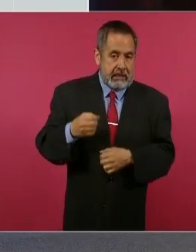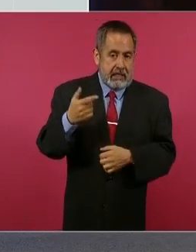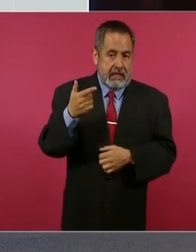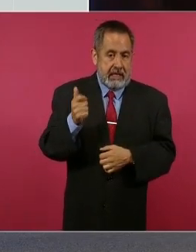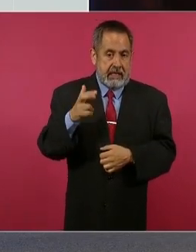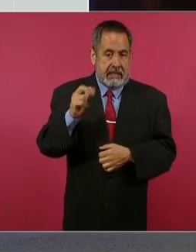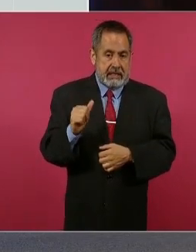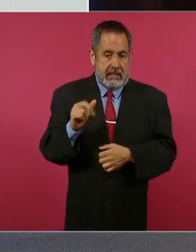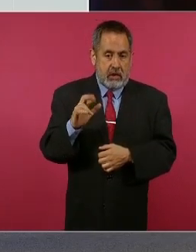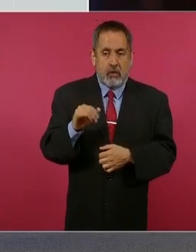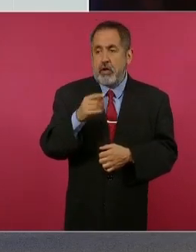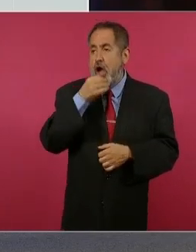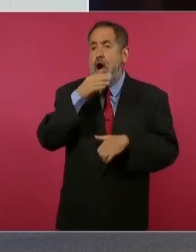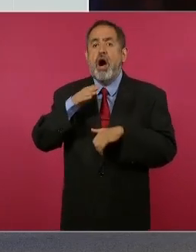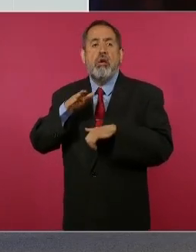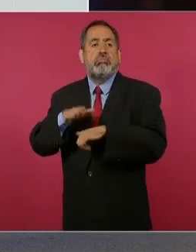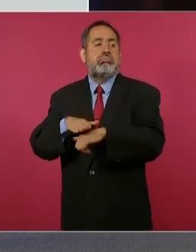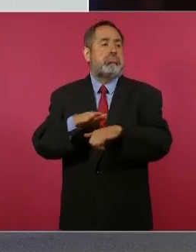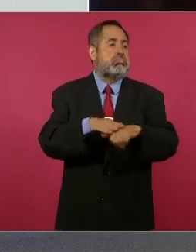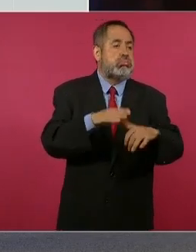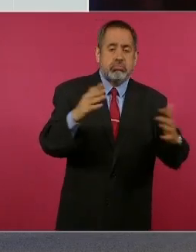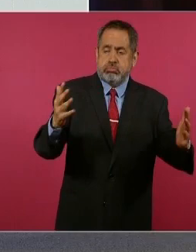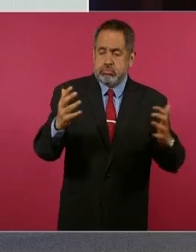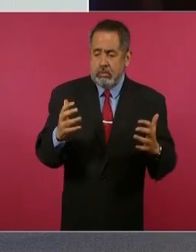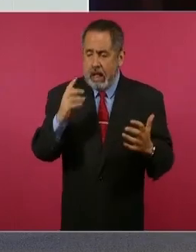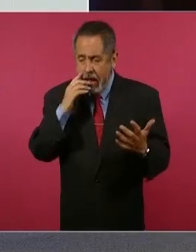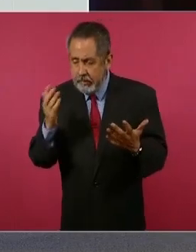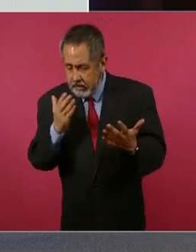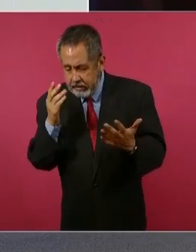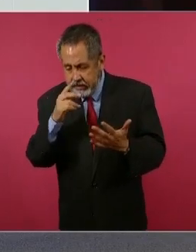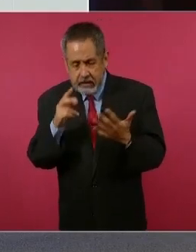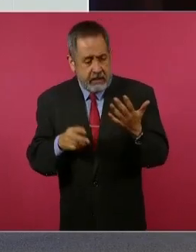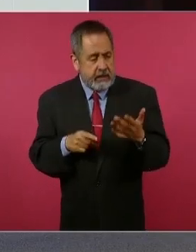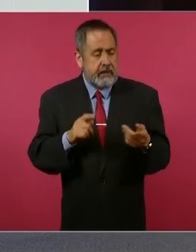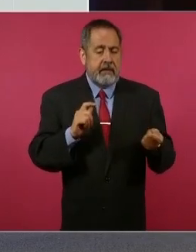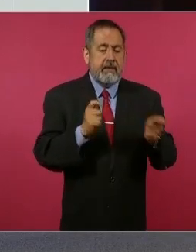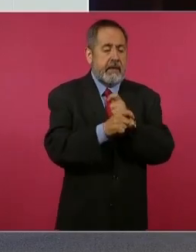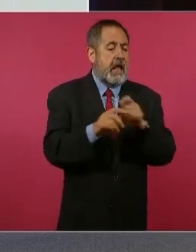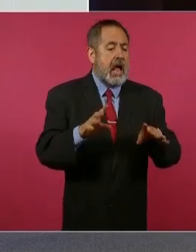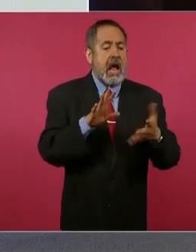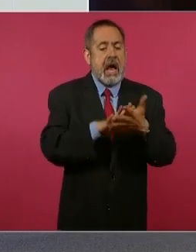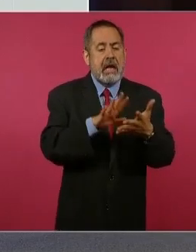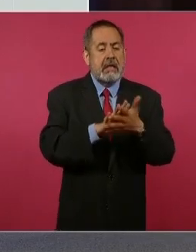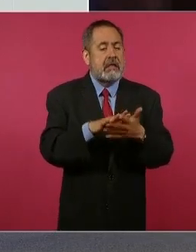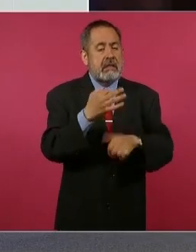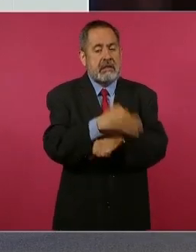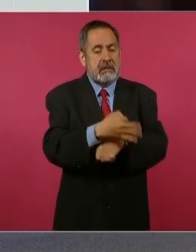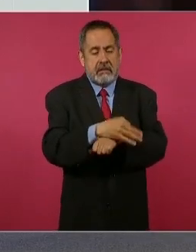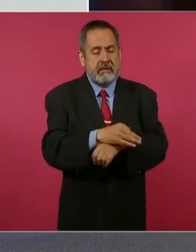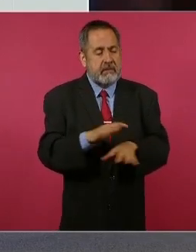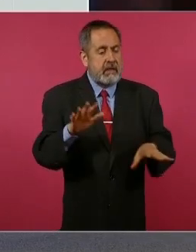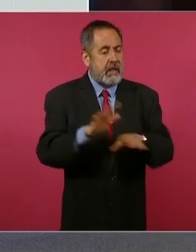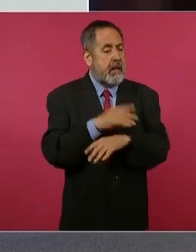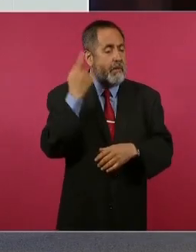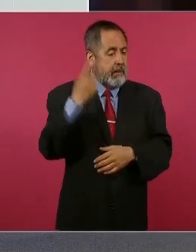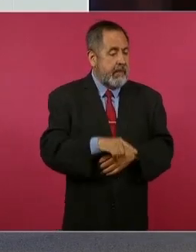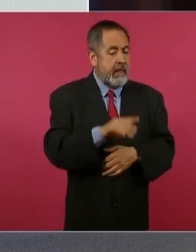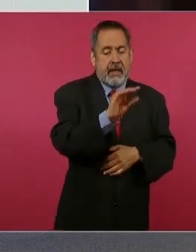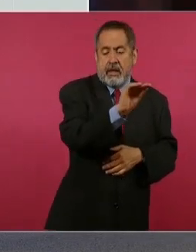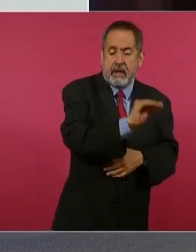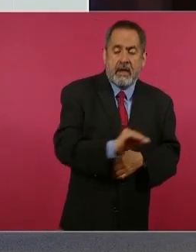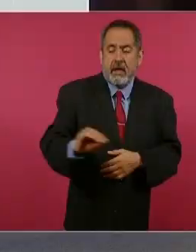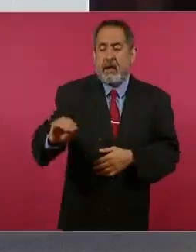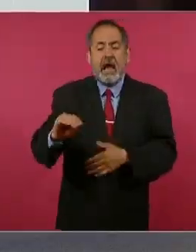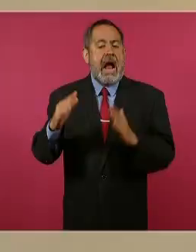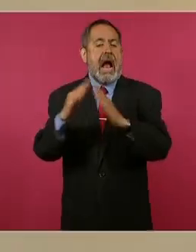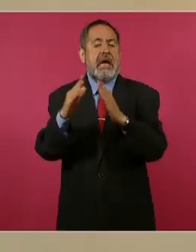Rodríguez, tras convocar a una audiencia de revisión de medidas cautelares, cambió la prisión preventiva a prisión domiciliaria, portación de